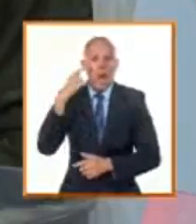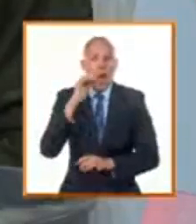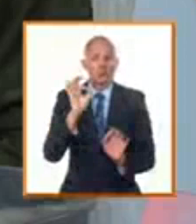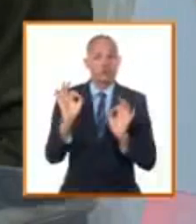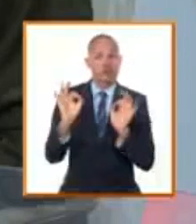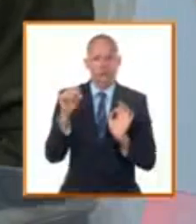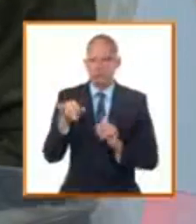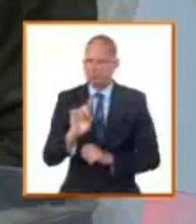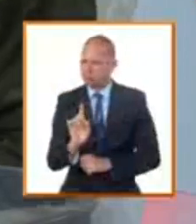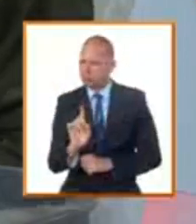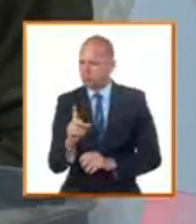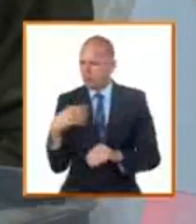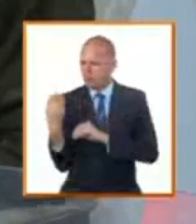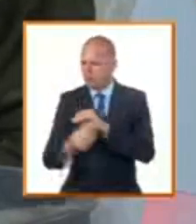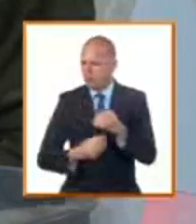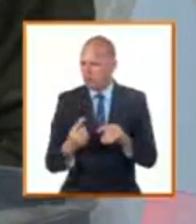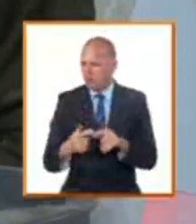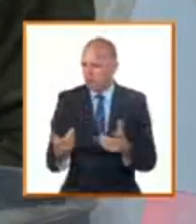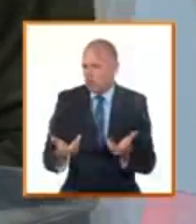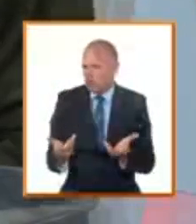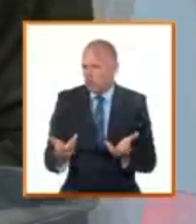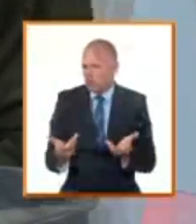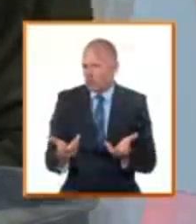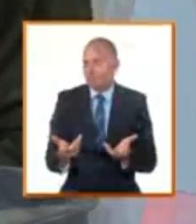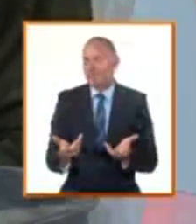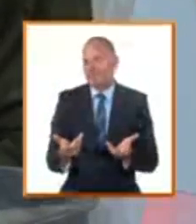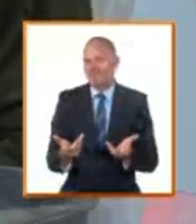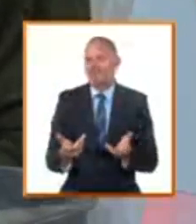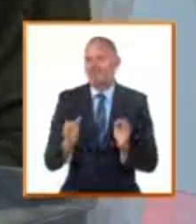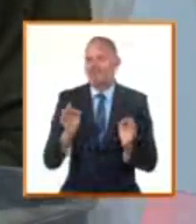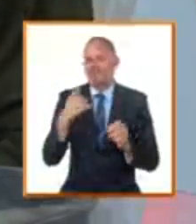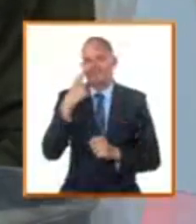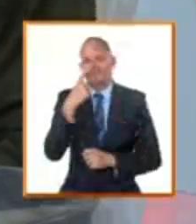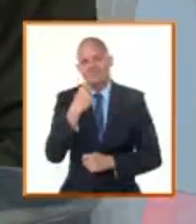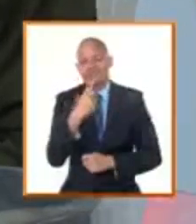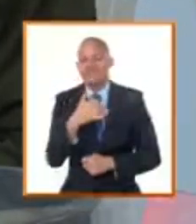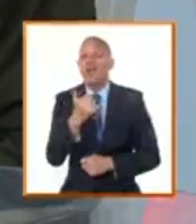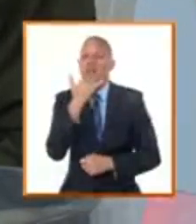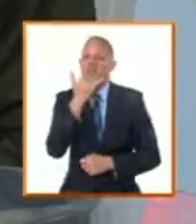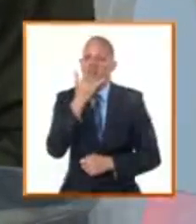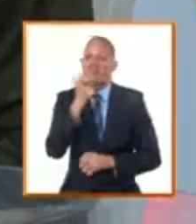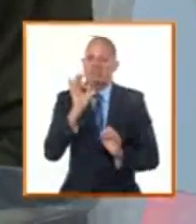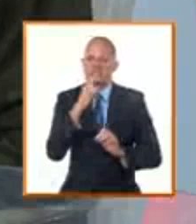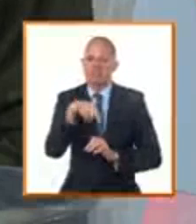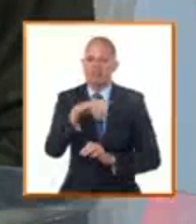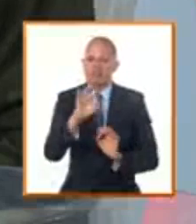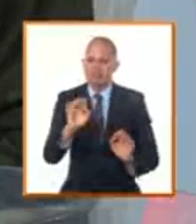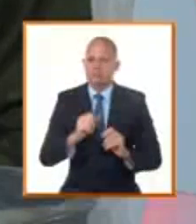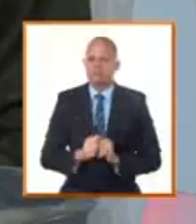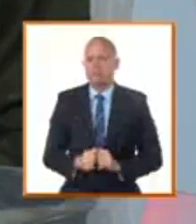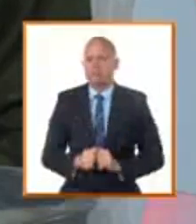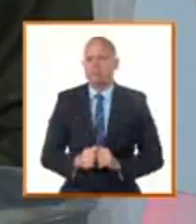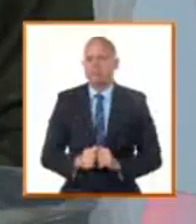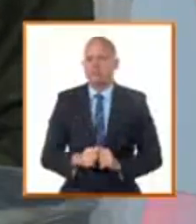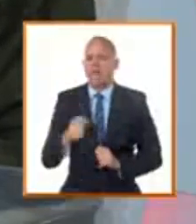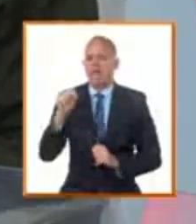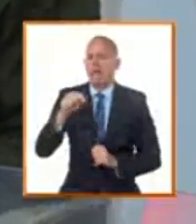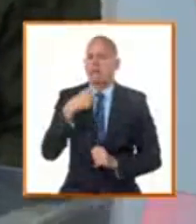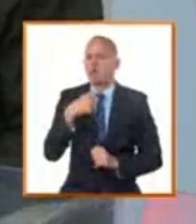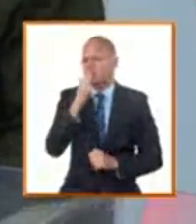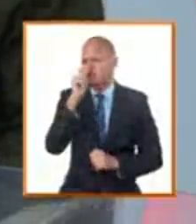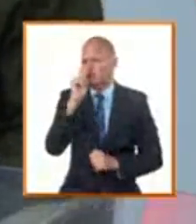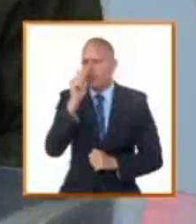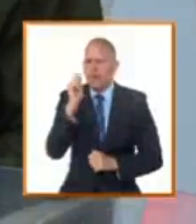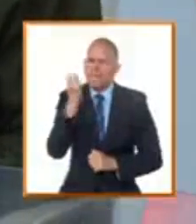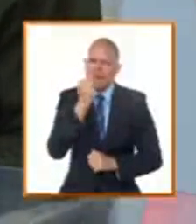políticas erradas aplicadas por gobierno que han impactado negativamente en esta situación. El principal mercado, como se expresó el